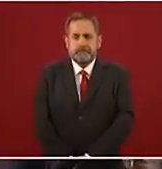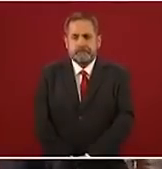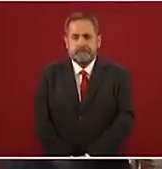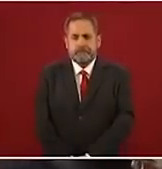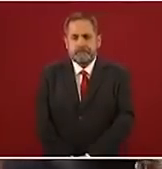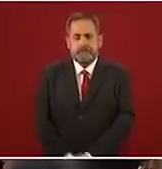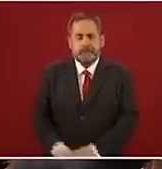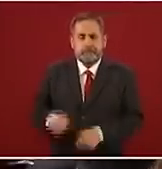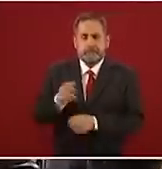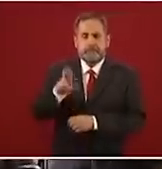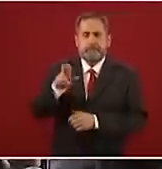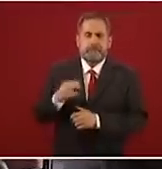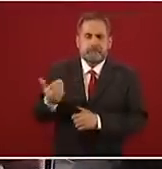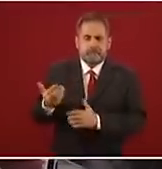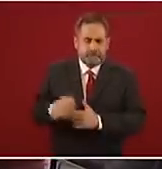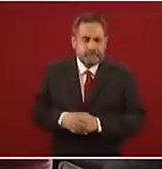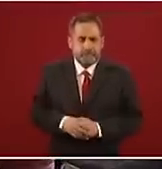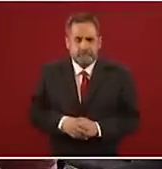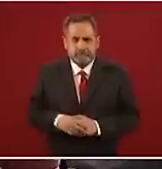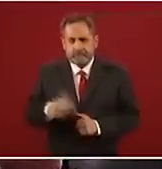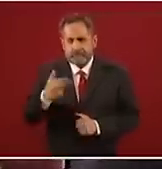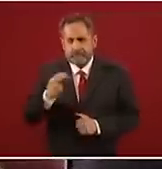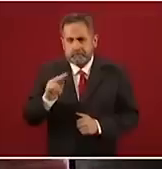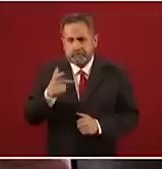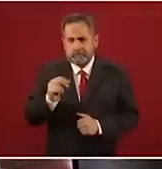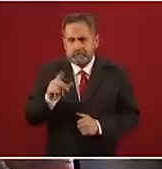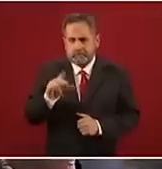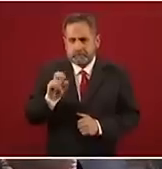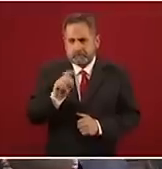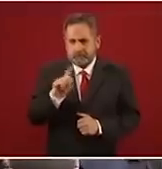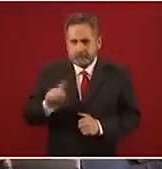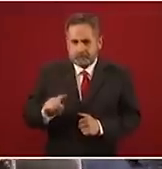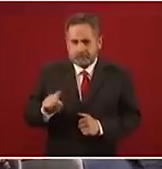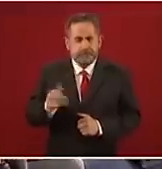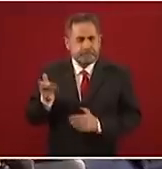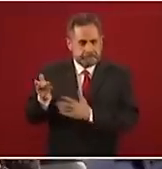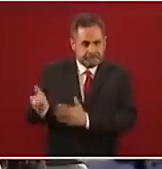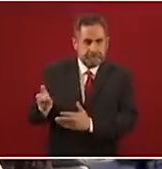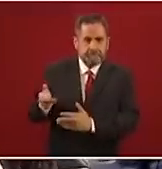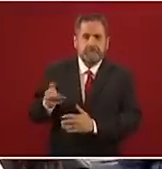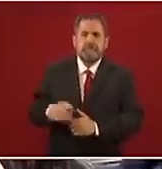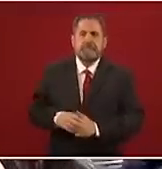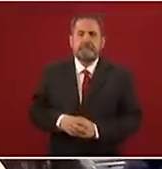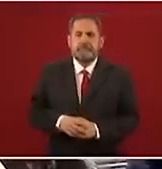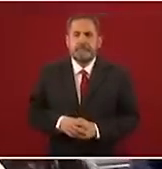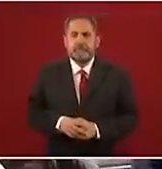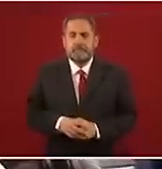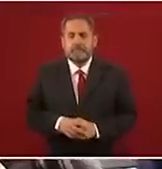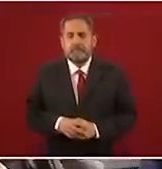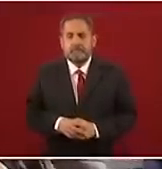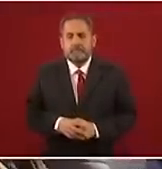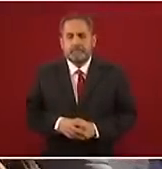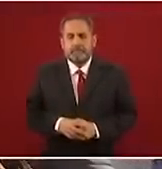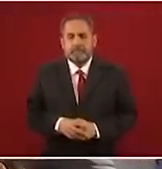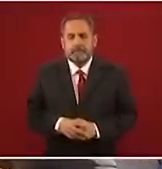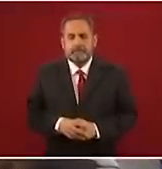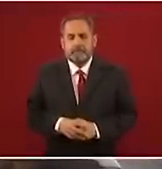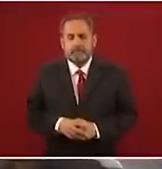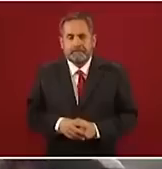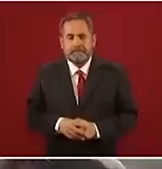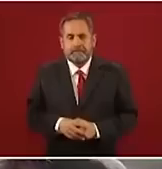El doctor Hugo López Gatell está aquí, lo